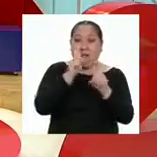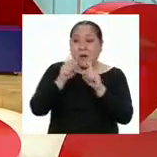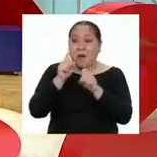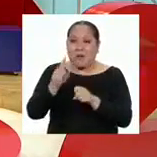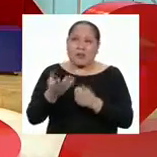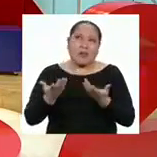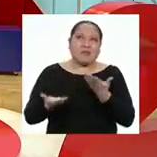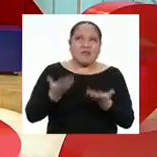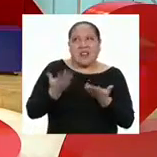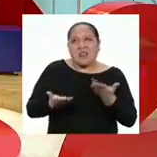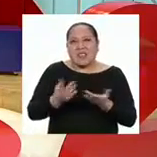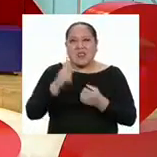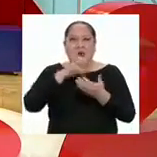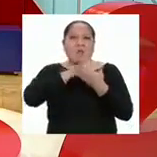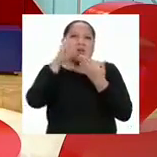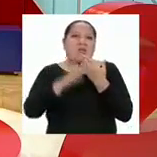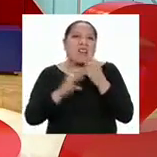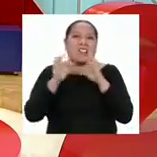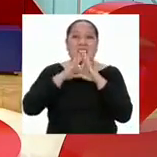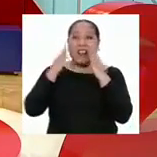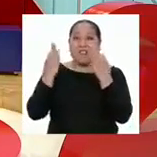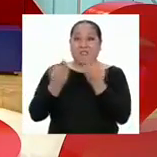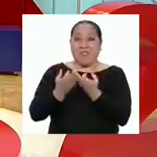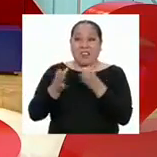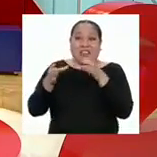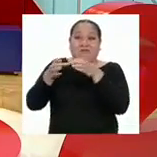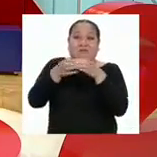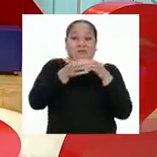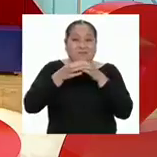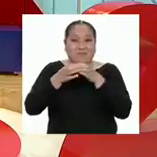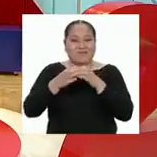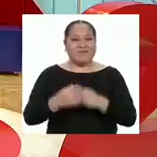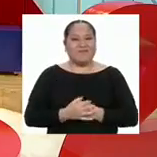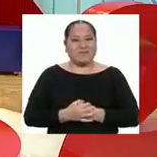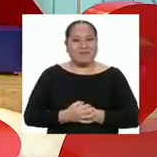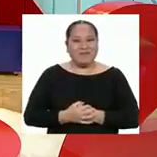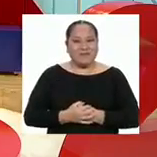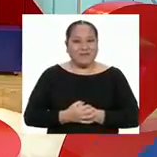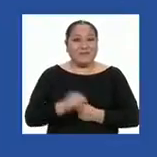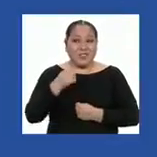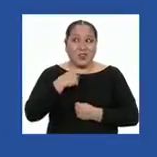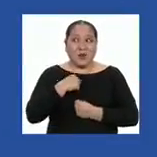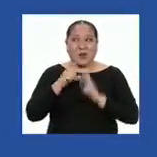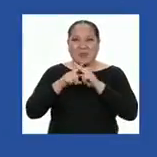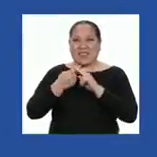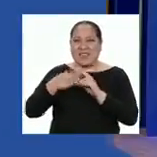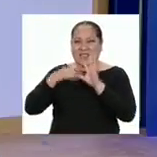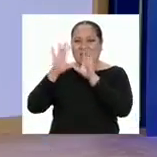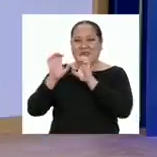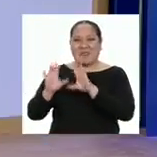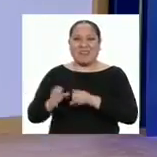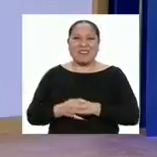vuelva algo así como un proyecto familiar. Los dejo para ir a aplicar mi encuesta.